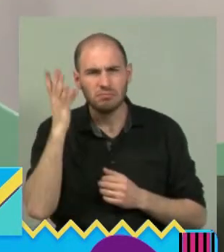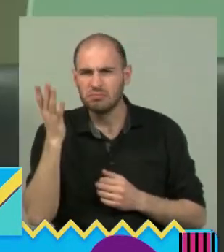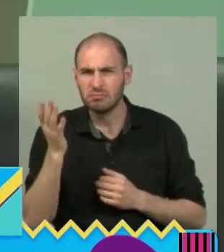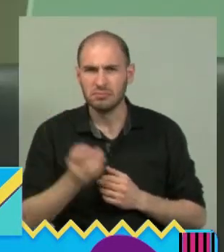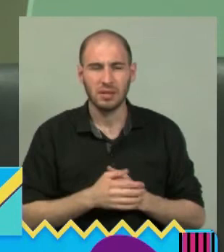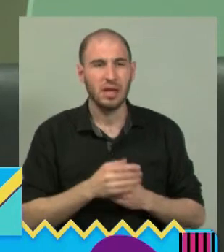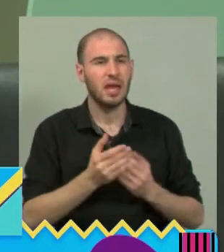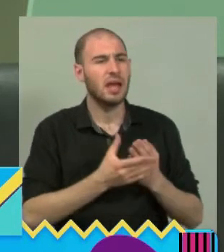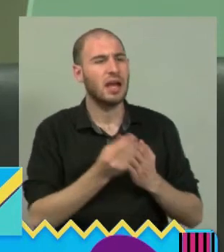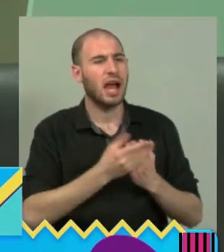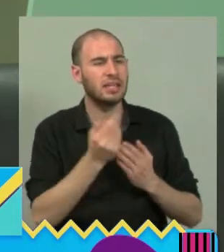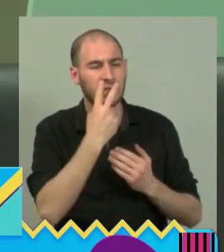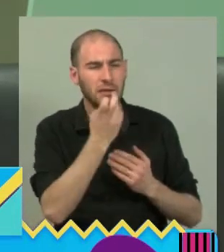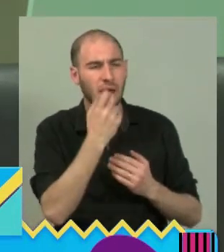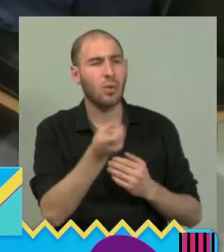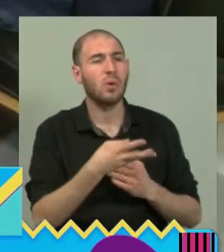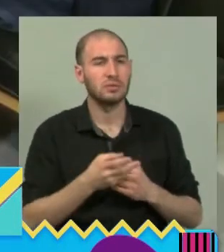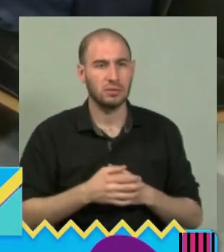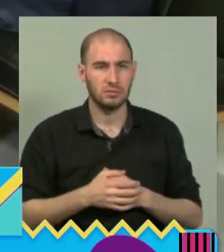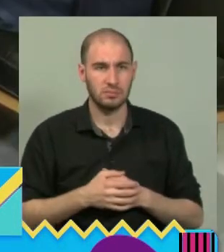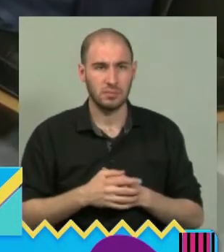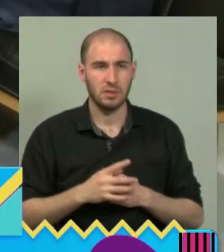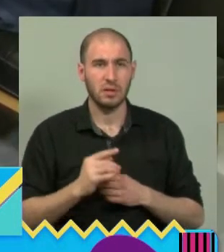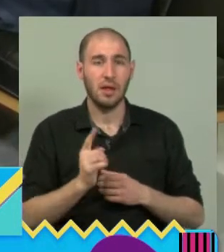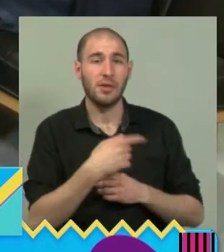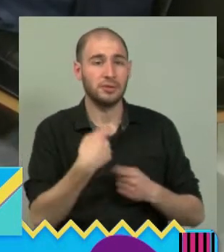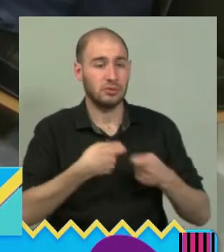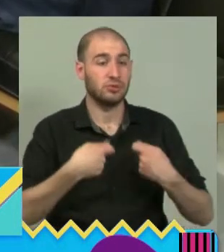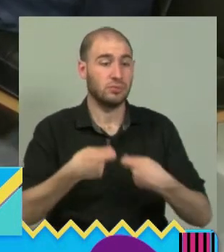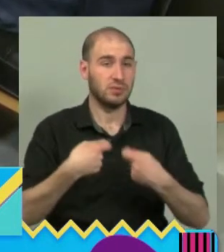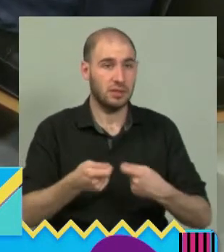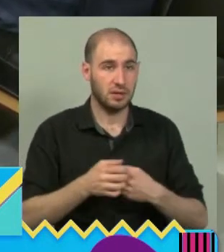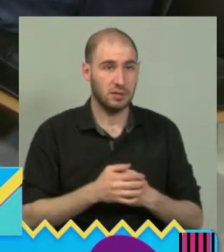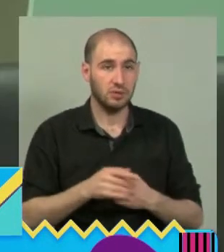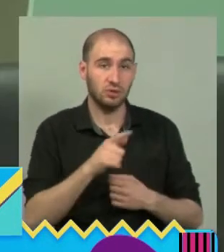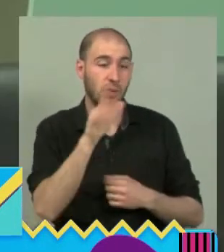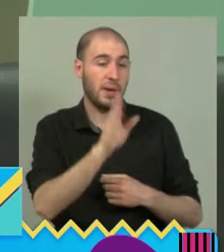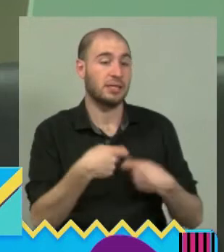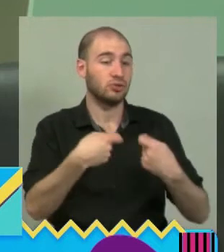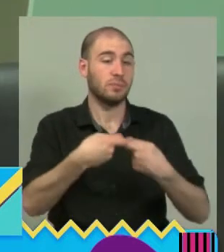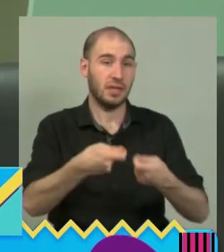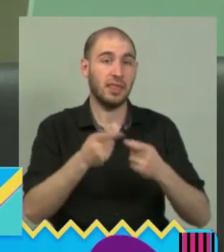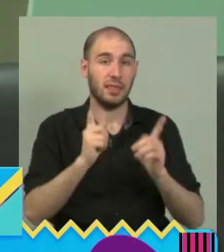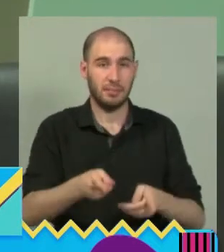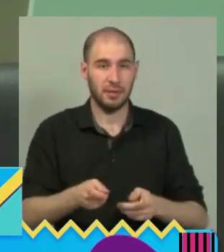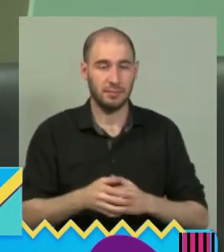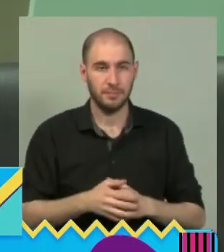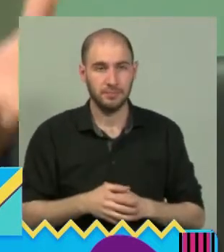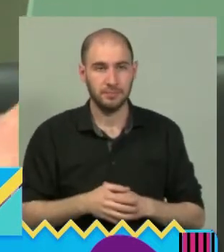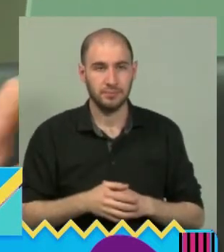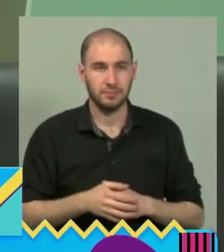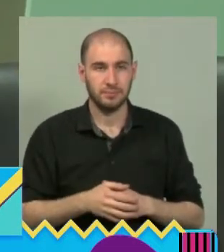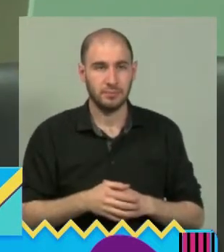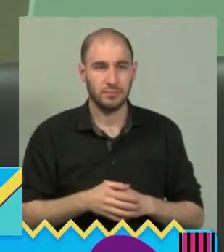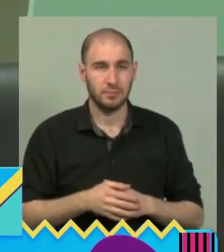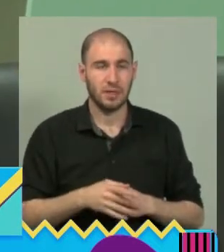¿Cuánto consume de energía Minera La Lumbrera? O sea, nosotros estamos subsidiando, lo que pasa es que como país estamos subsidiando también,